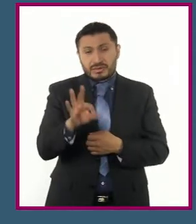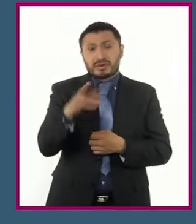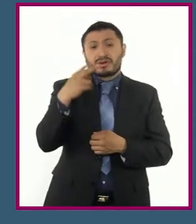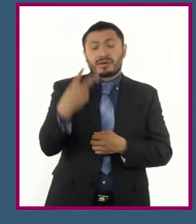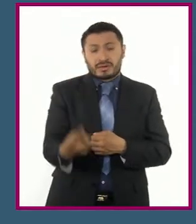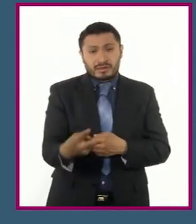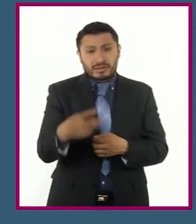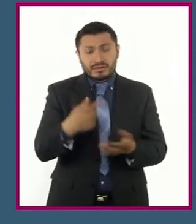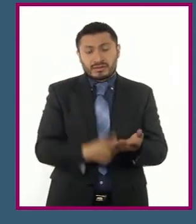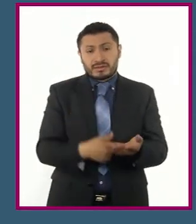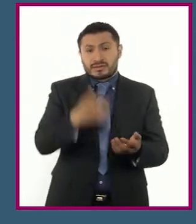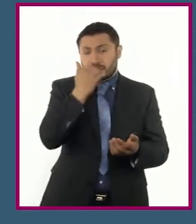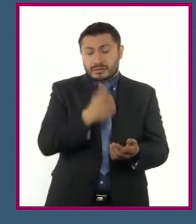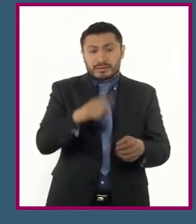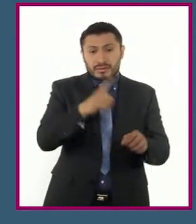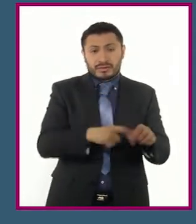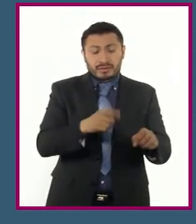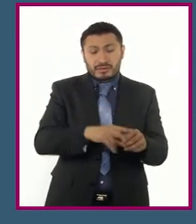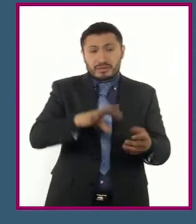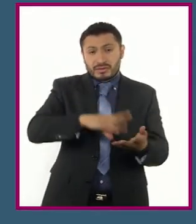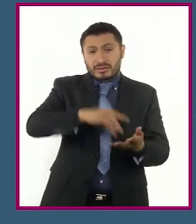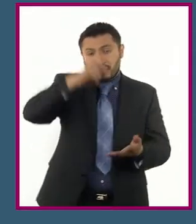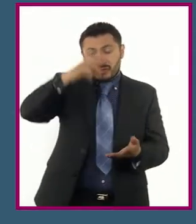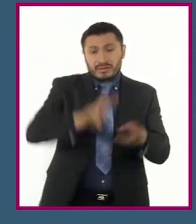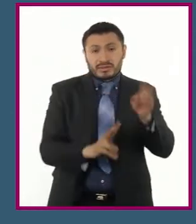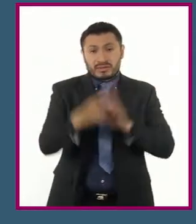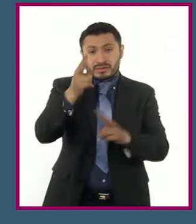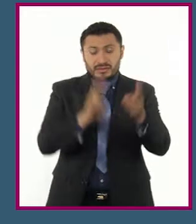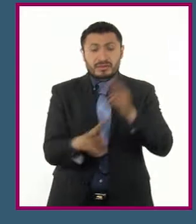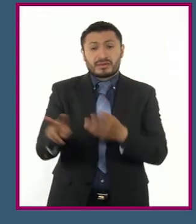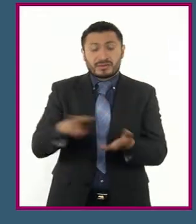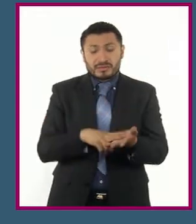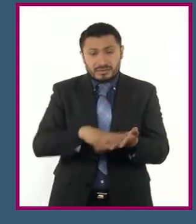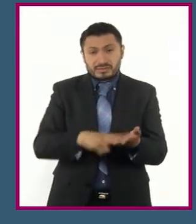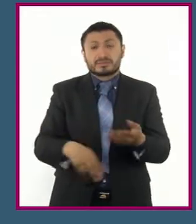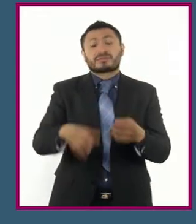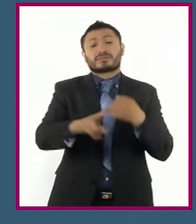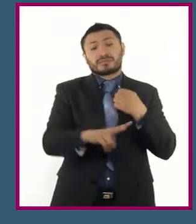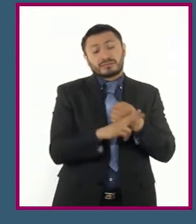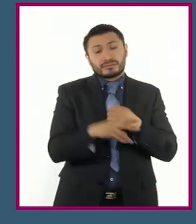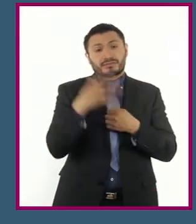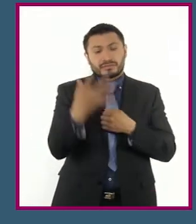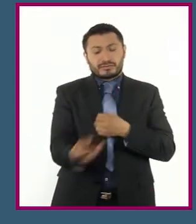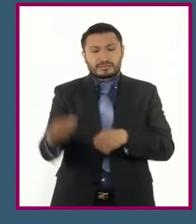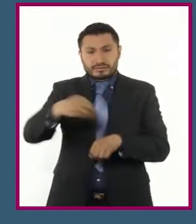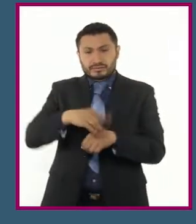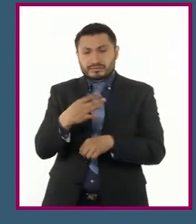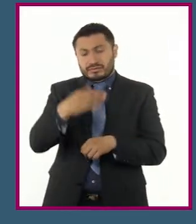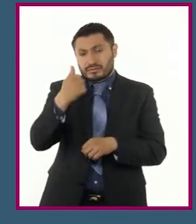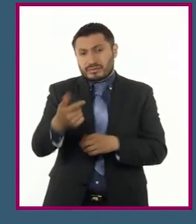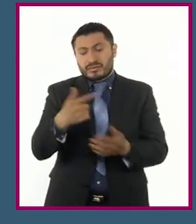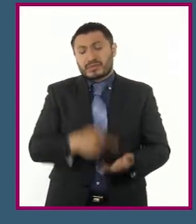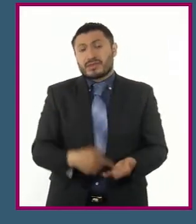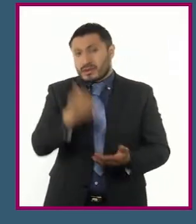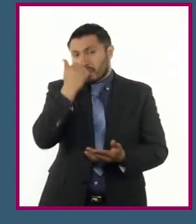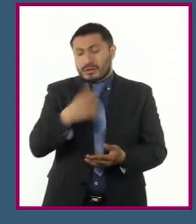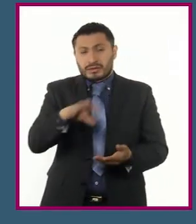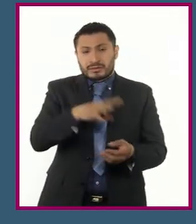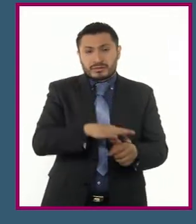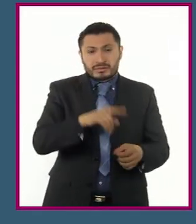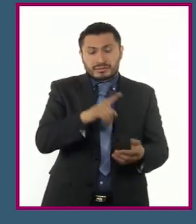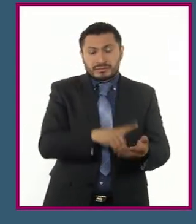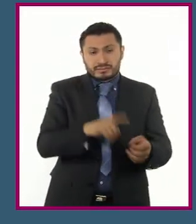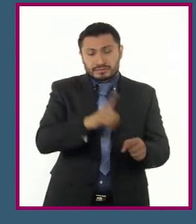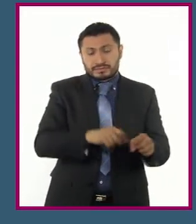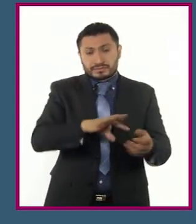azúcar y colorante vegetal verde. En el vaso 5 agregan 56 gramos de azúcar y colorante vegetal